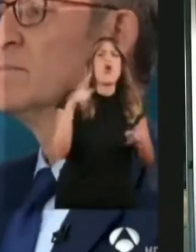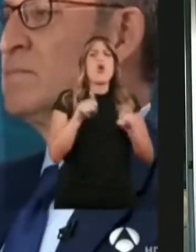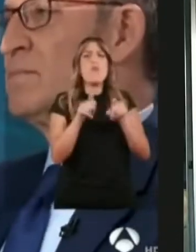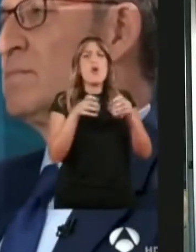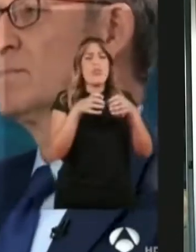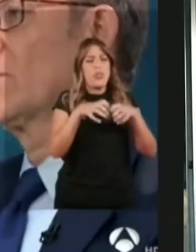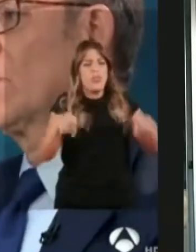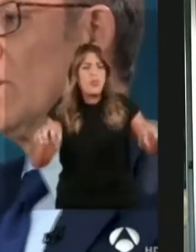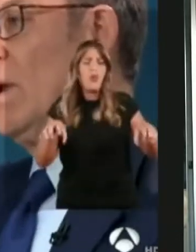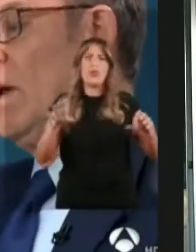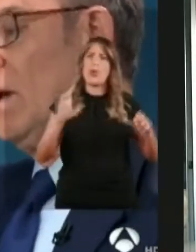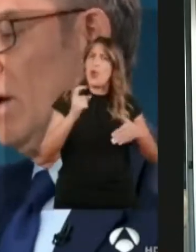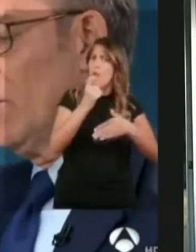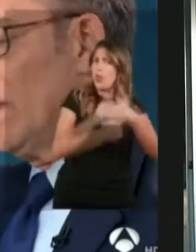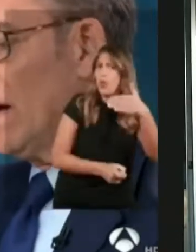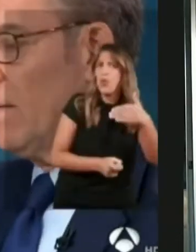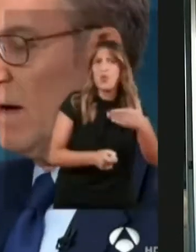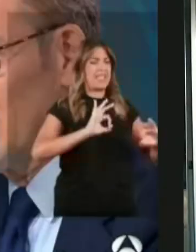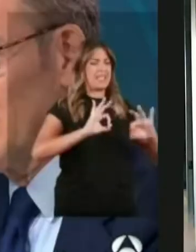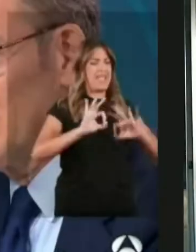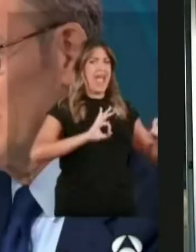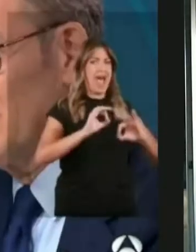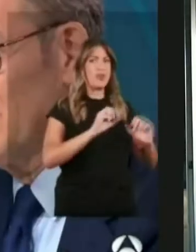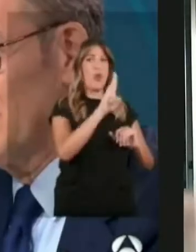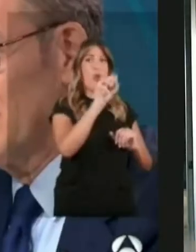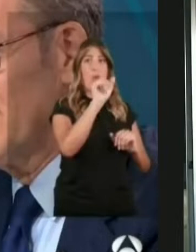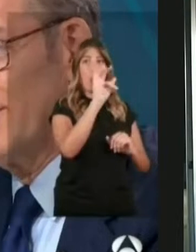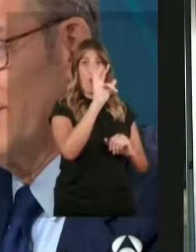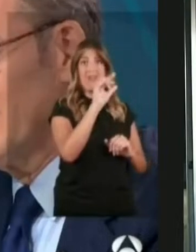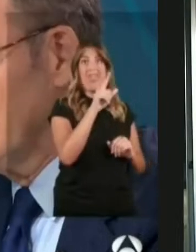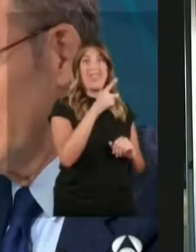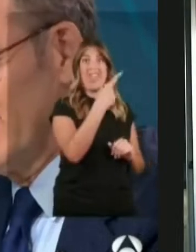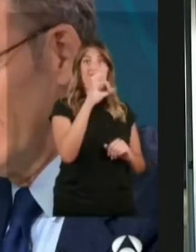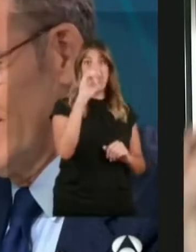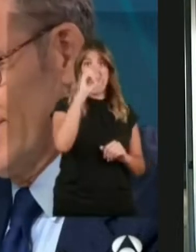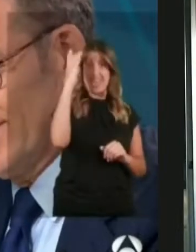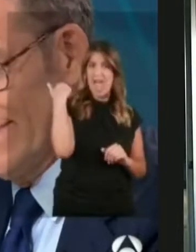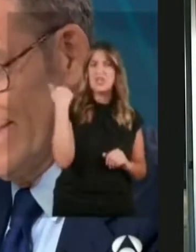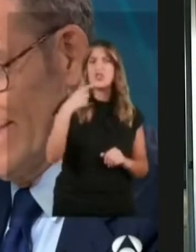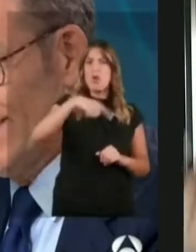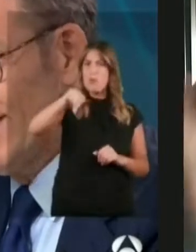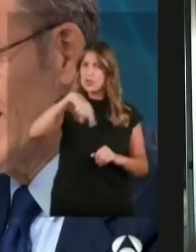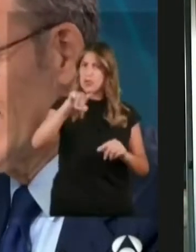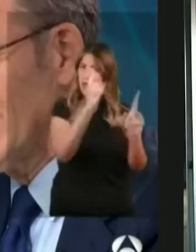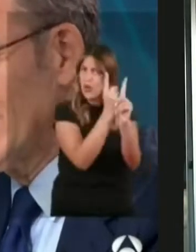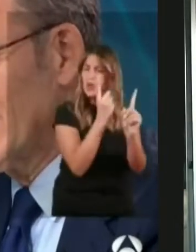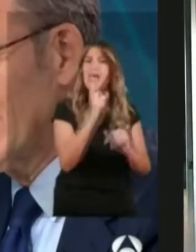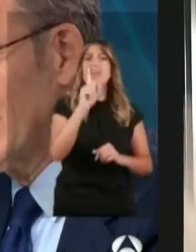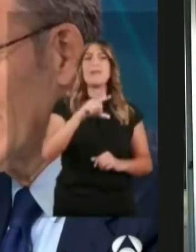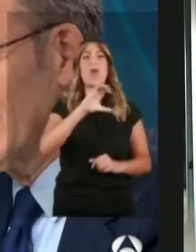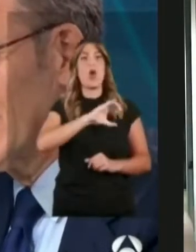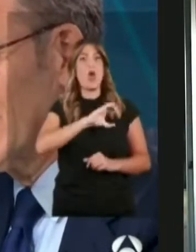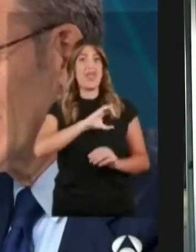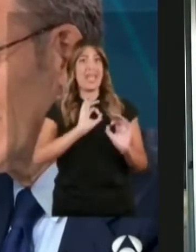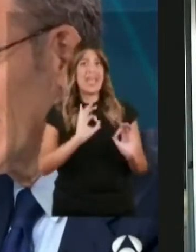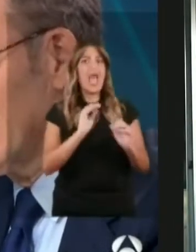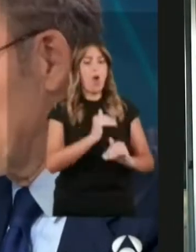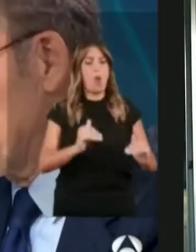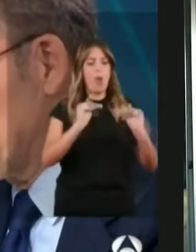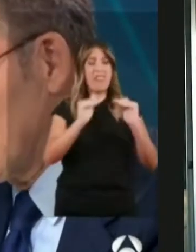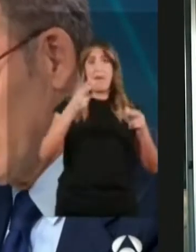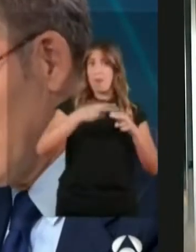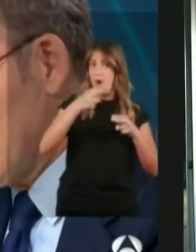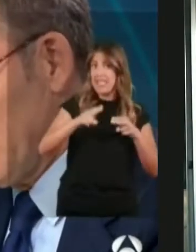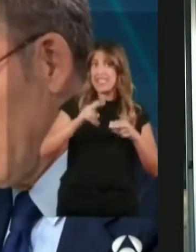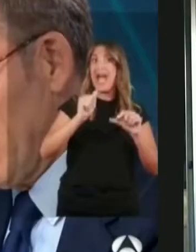tengan ustedes en cuenta que en la actual coyuntura vota a Vox también personas desfavorecidas por